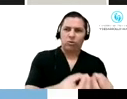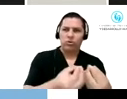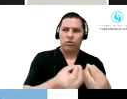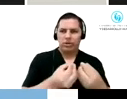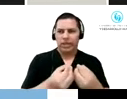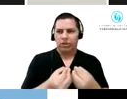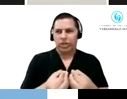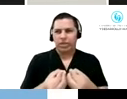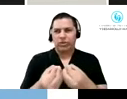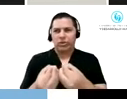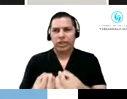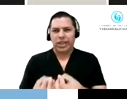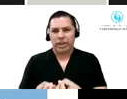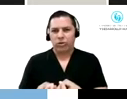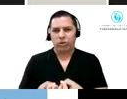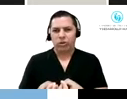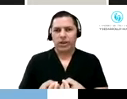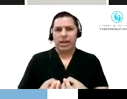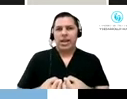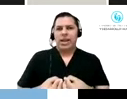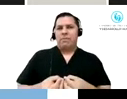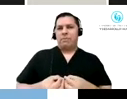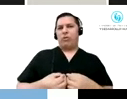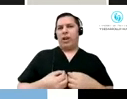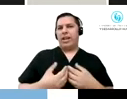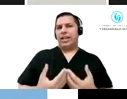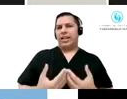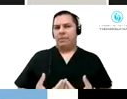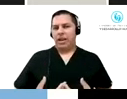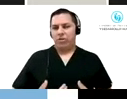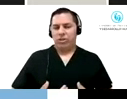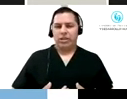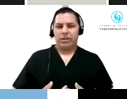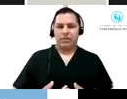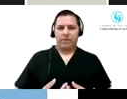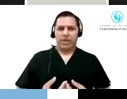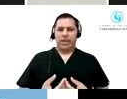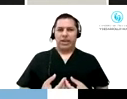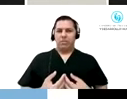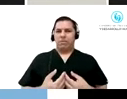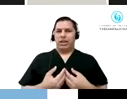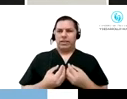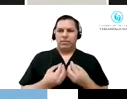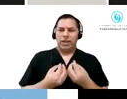en uno de los sexos que en otro. Pero vean qué cosas